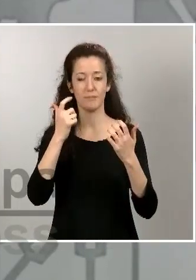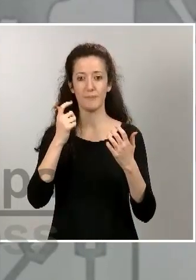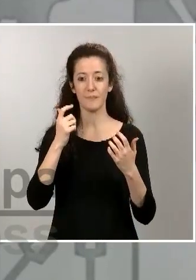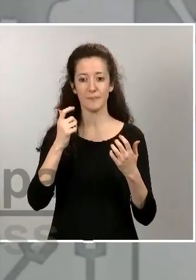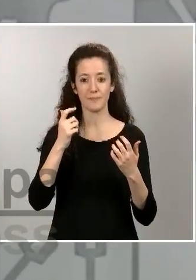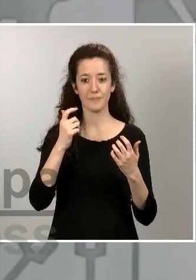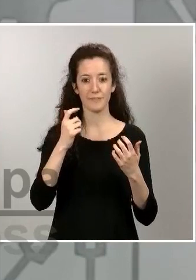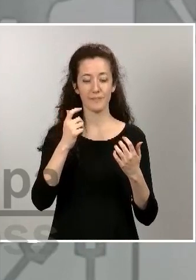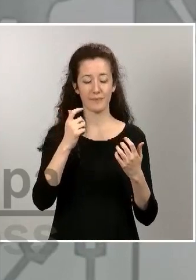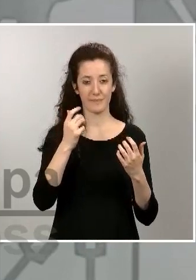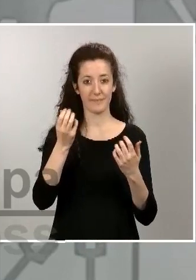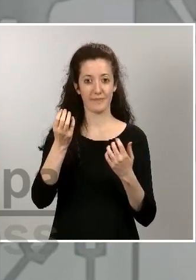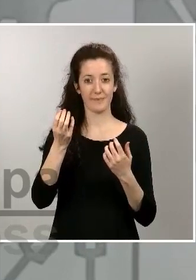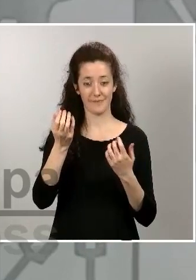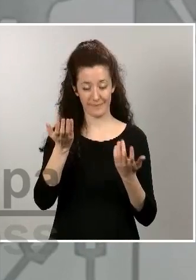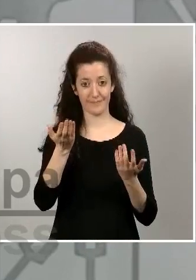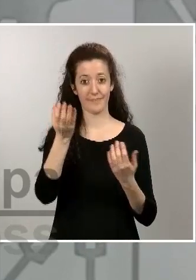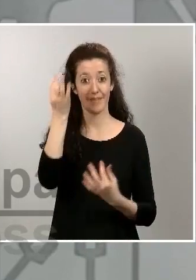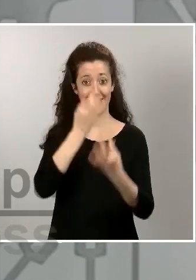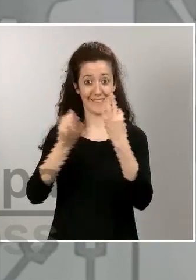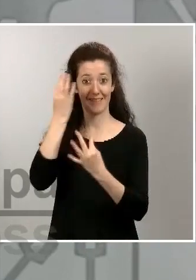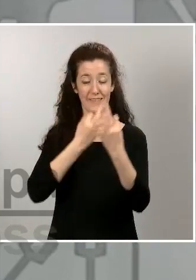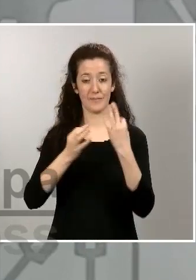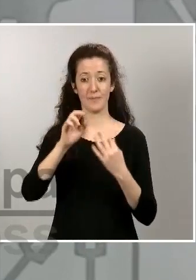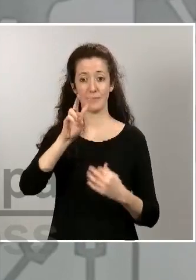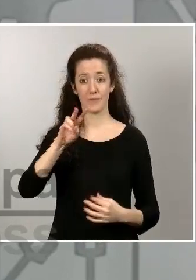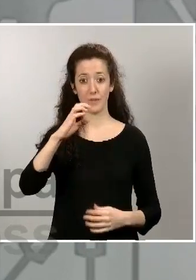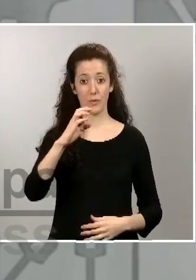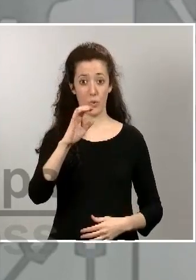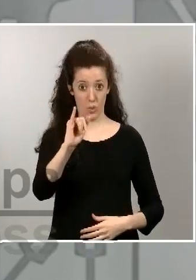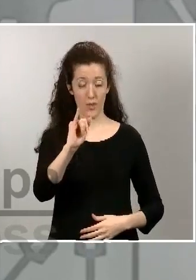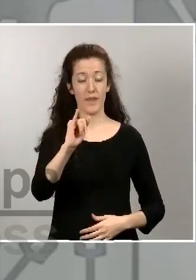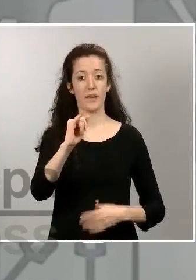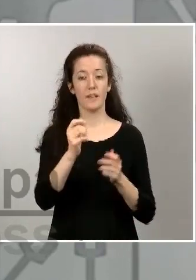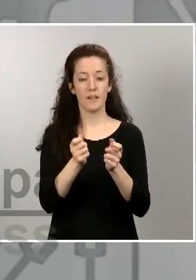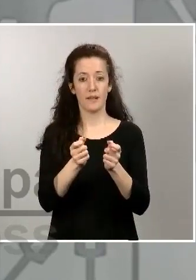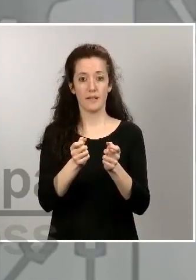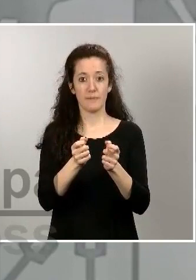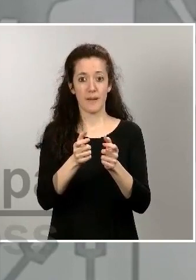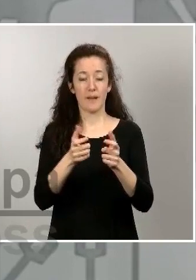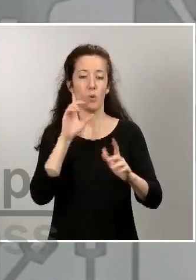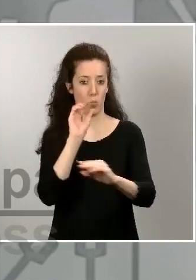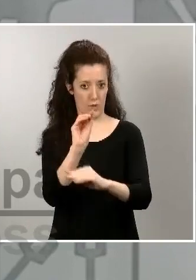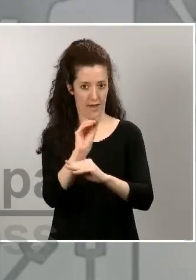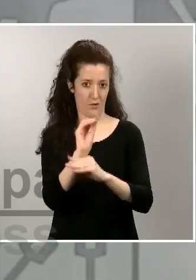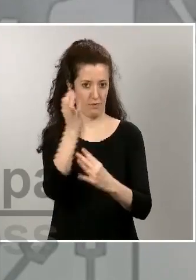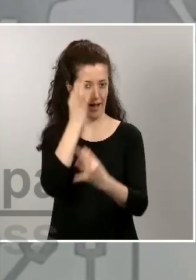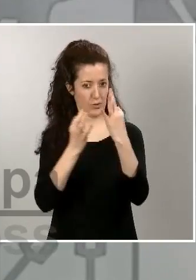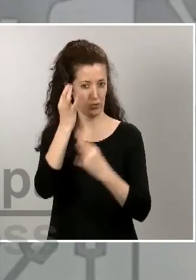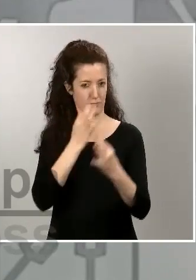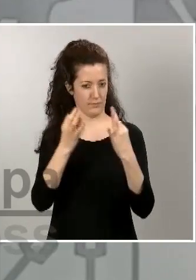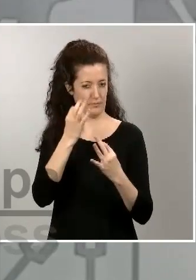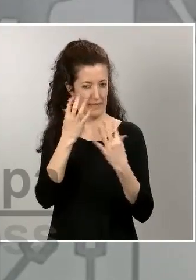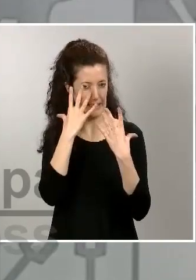de casos que ingresan en estas unidades de cuidados intensivos, hay que analizarla con cuidado y la ocupación de